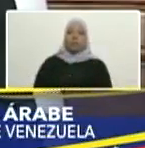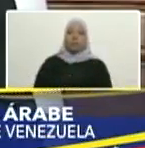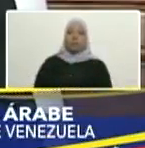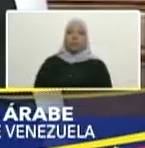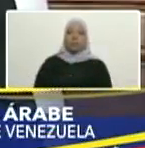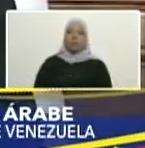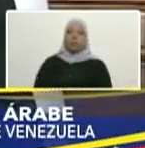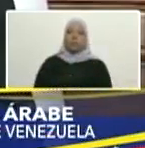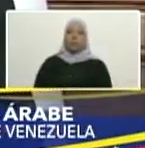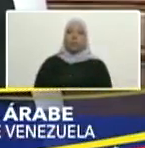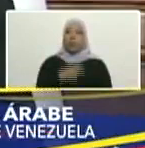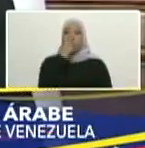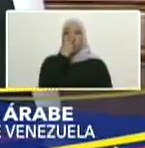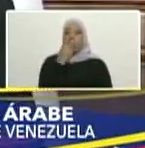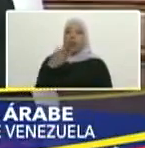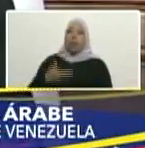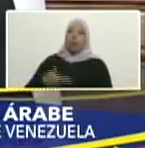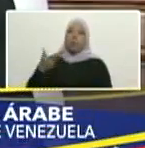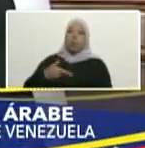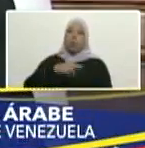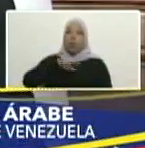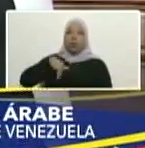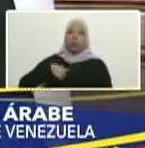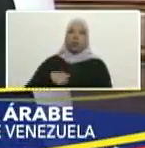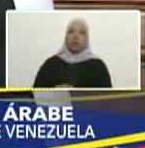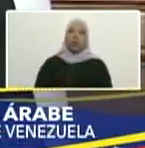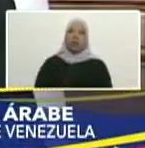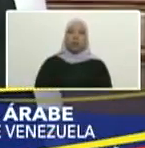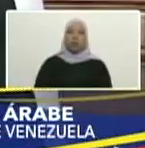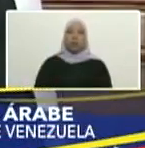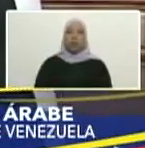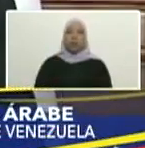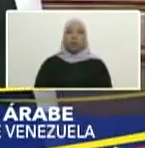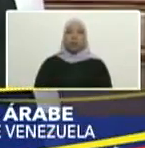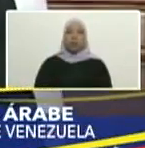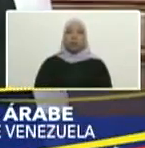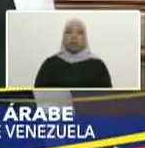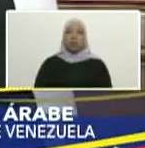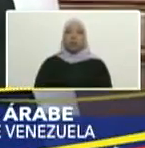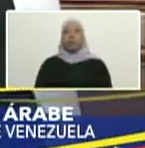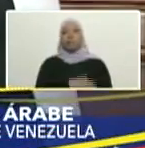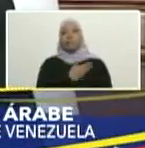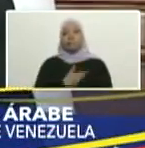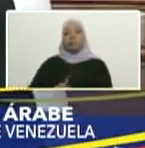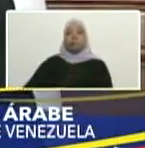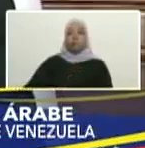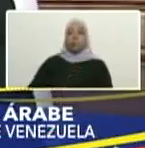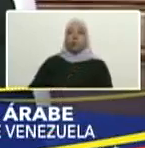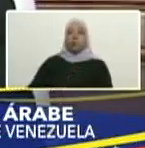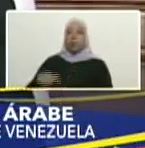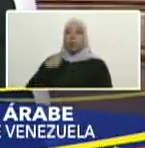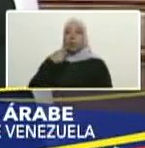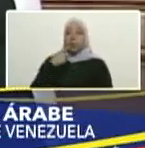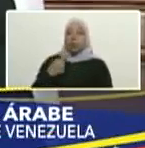Esta visita tan importante, como le he dicho al presidente